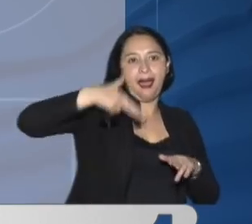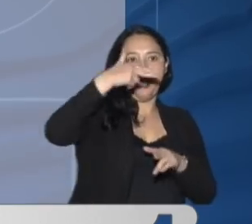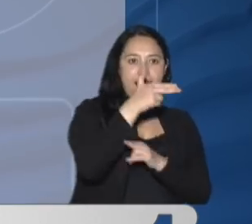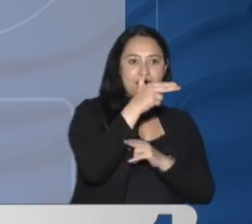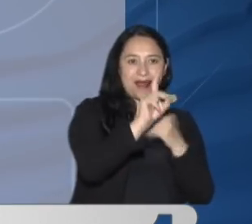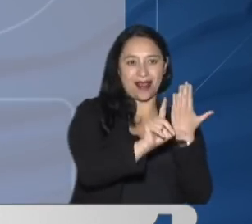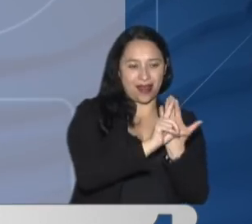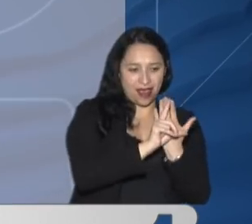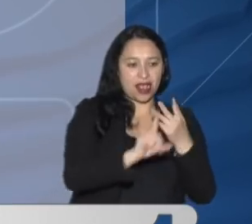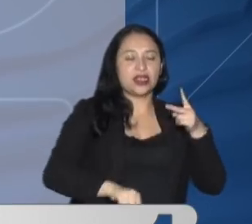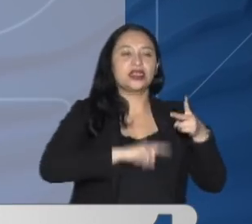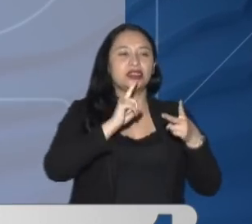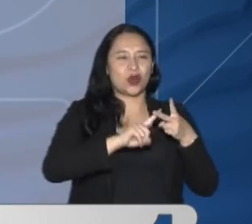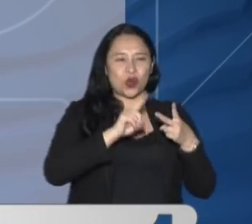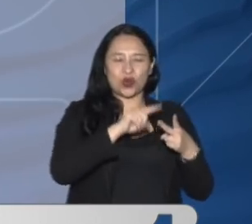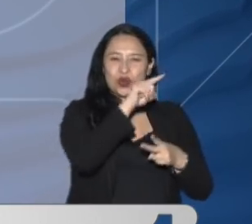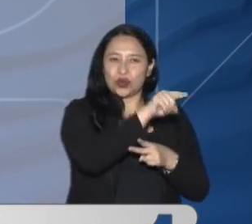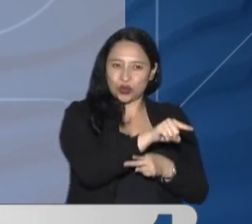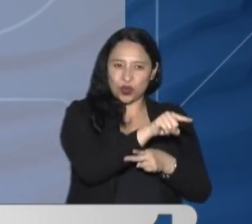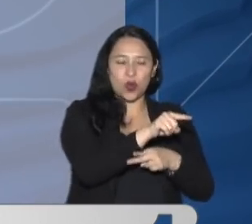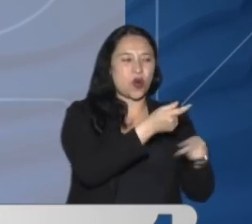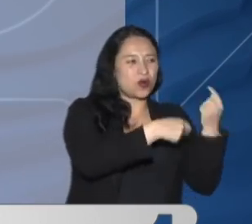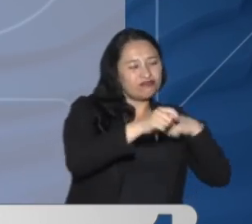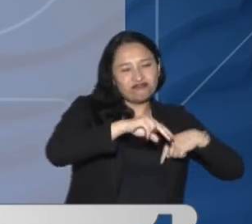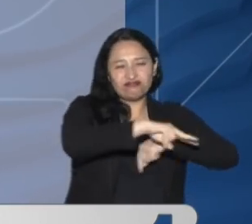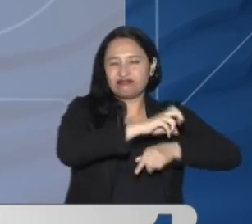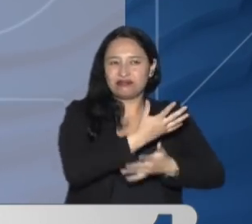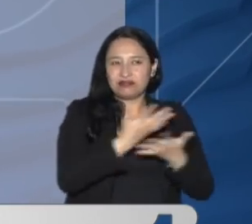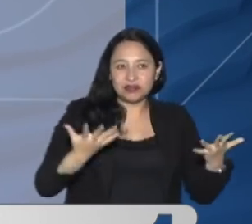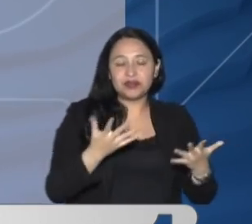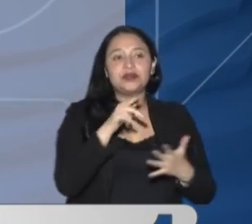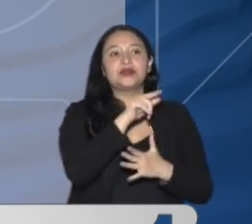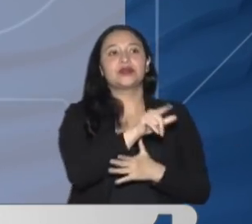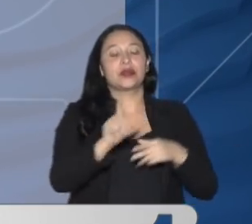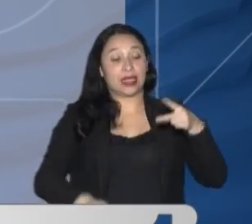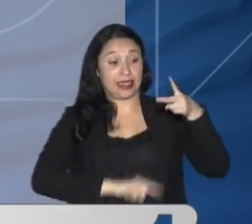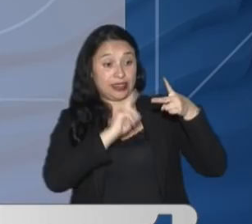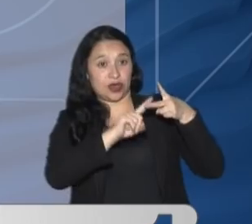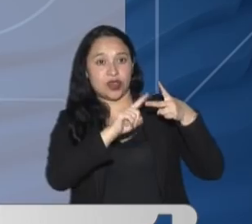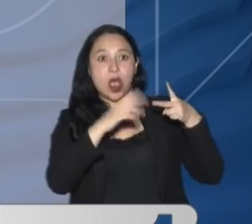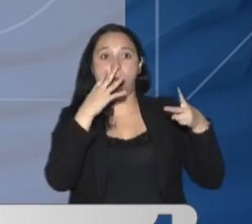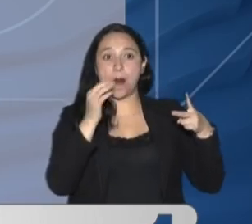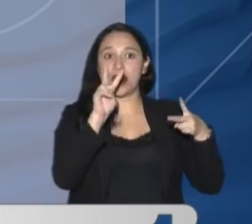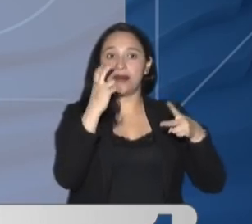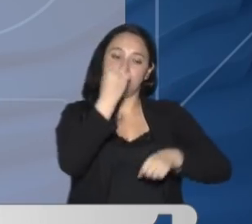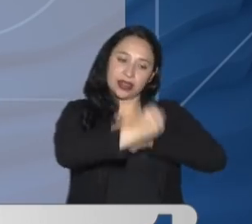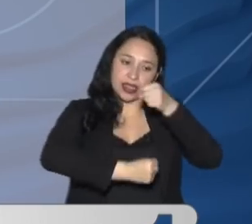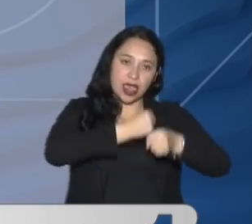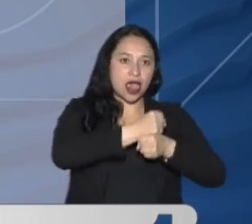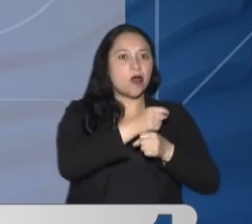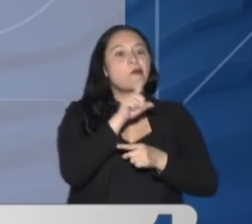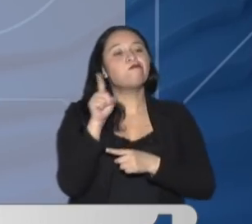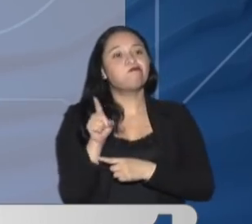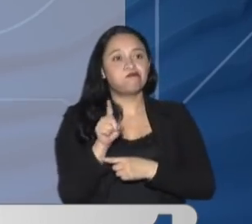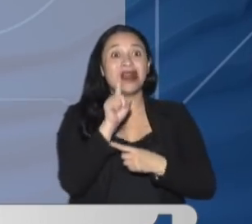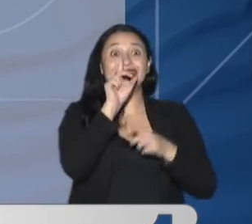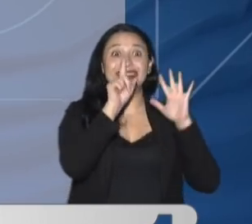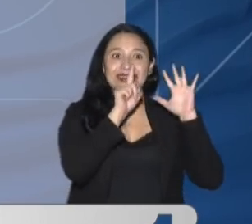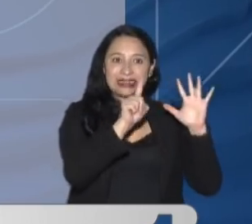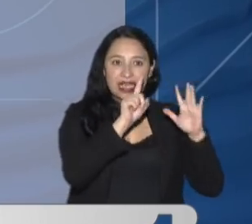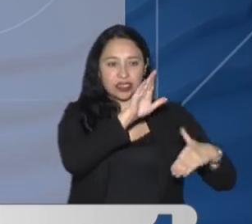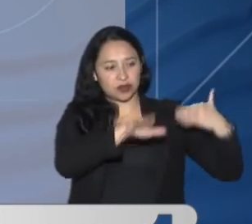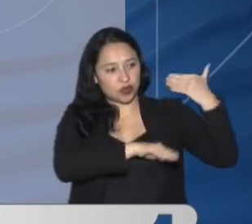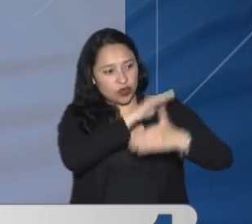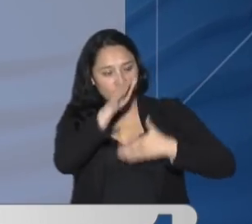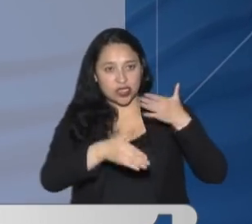receptación. Asimismo, la persona capturada se trata de Jesús David Caro Vázquez, de 20 años de edad, y tiene 6 procesos penales en